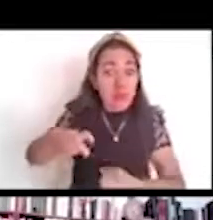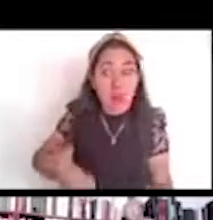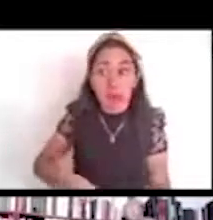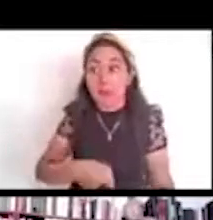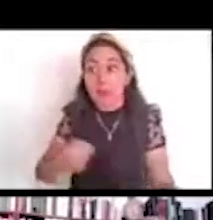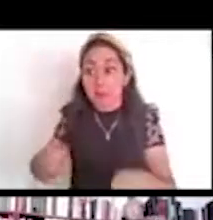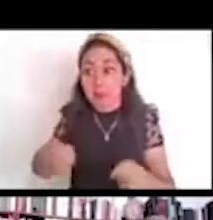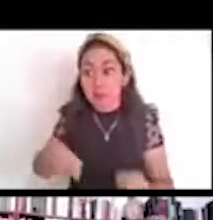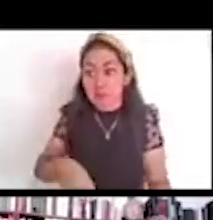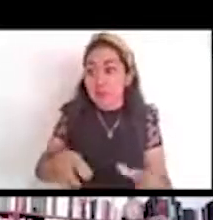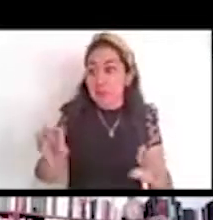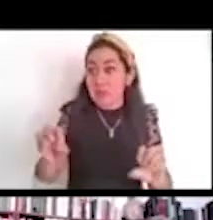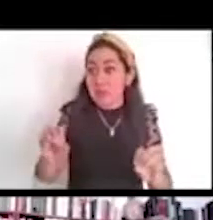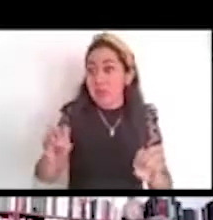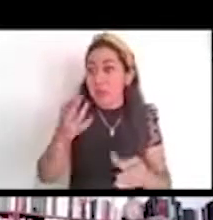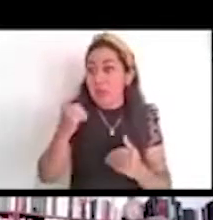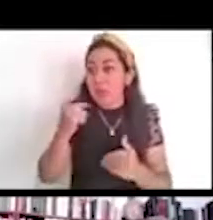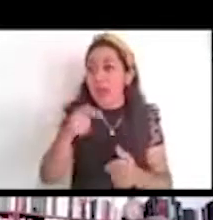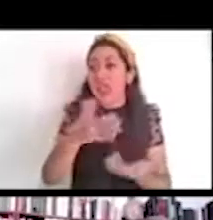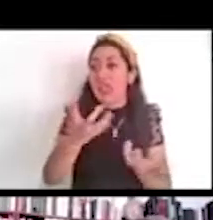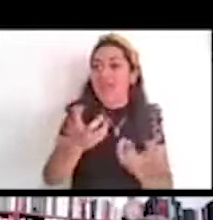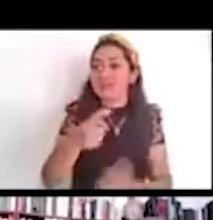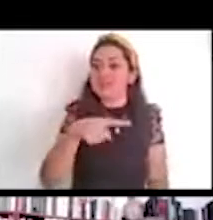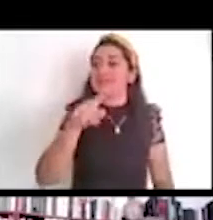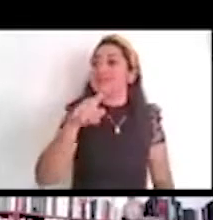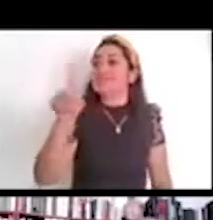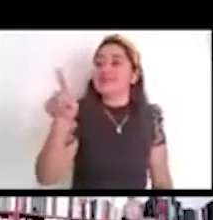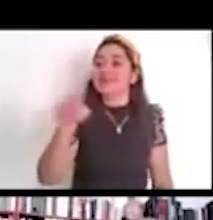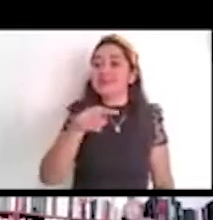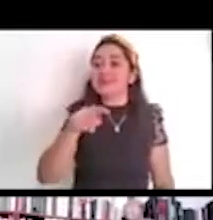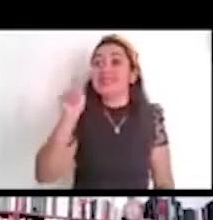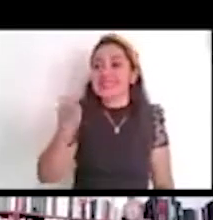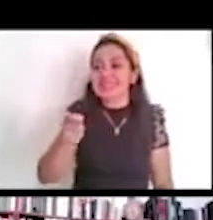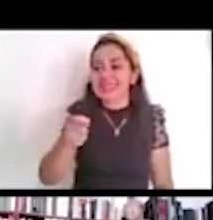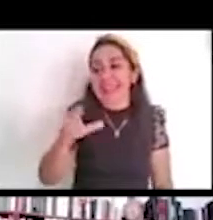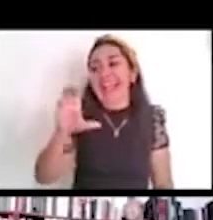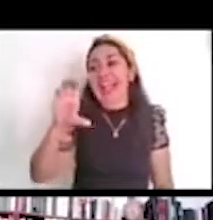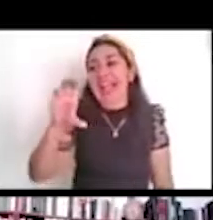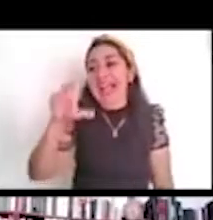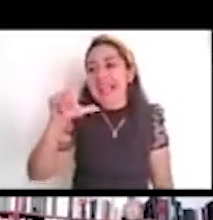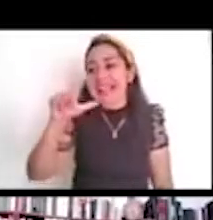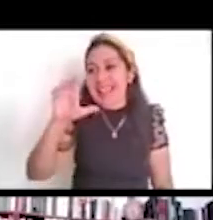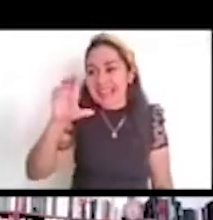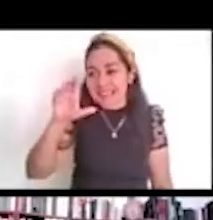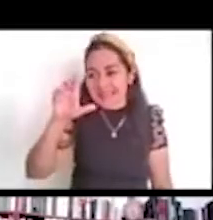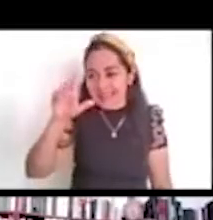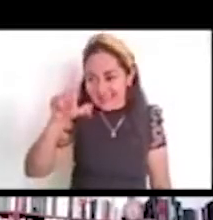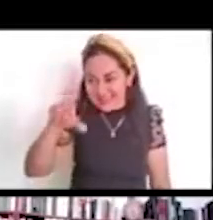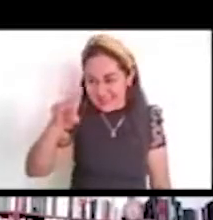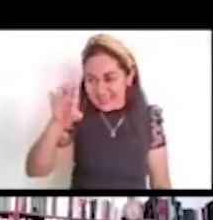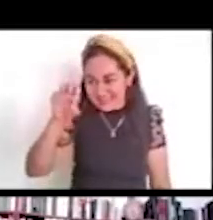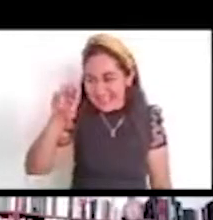y está con el dedito así. Es el Calquetzani, es el arquitecto, ¿verdad?